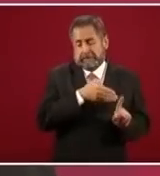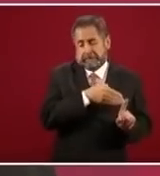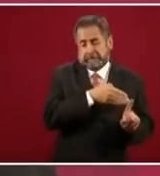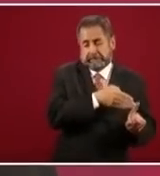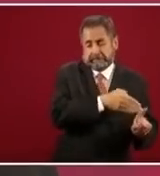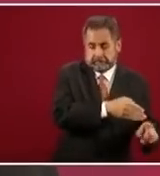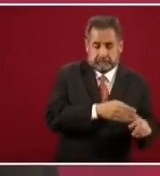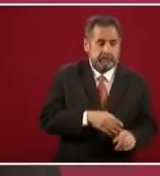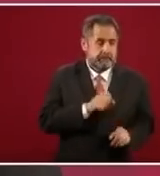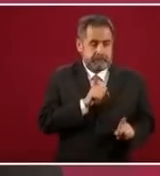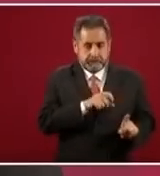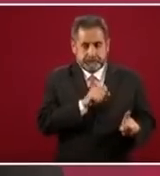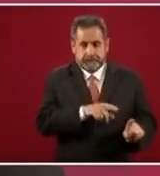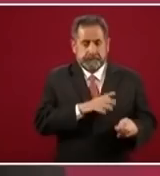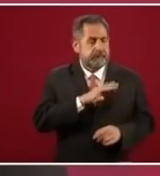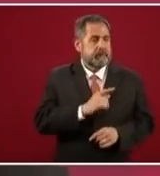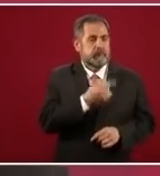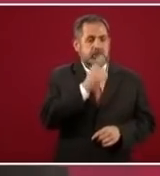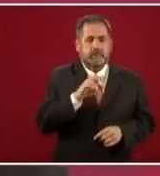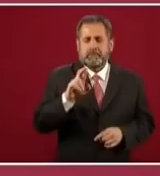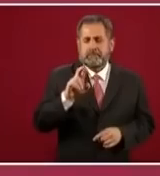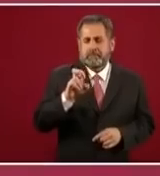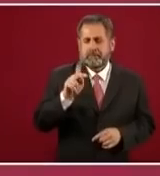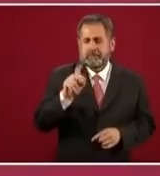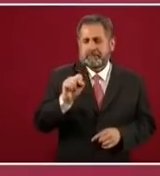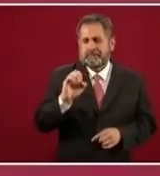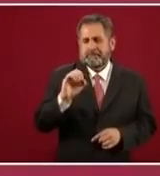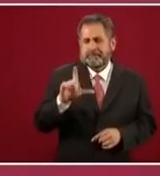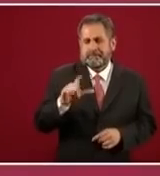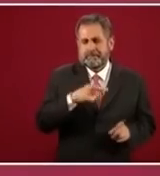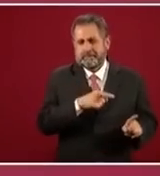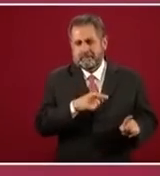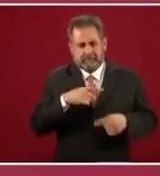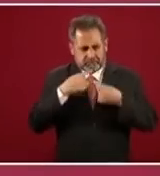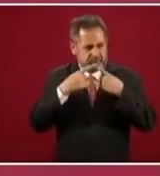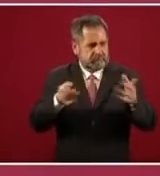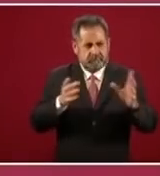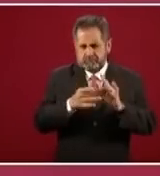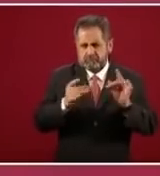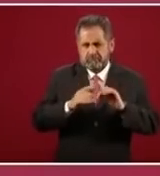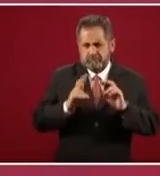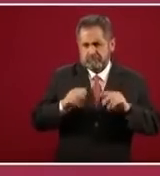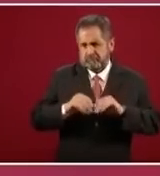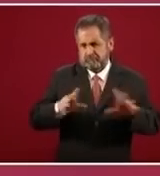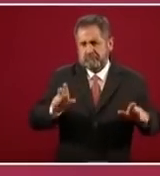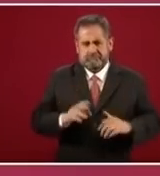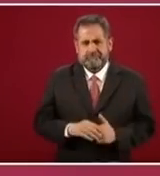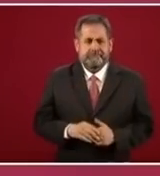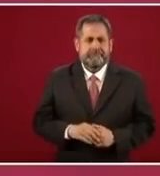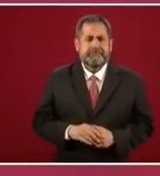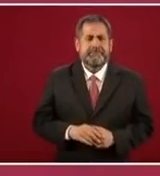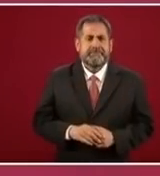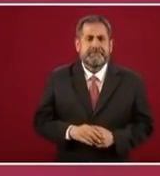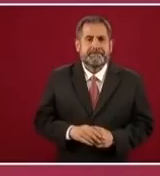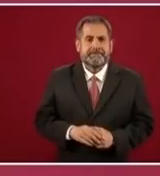favoritas. Había una, Repsol. Lo digo aquí porque